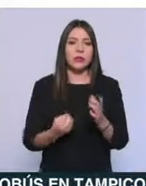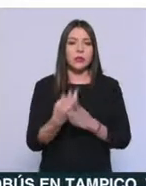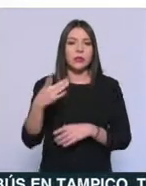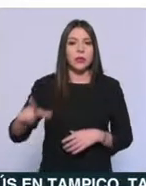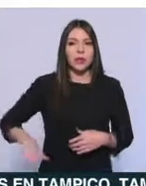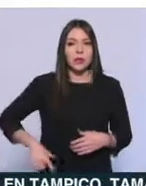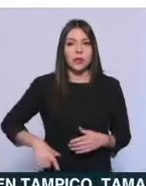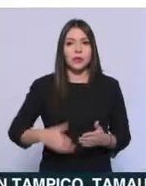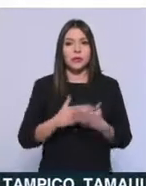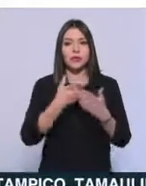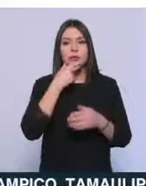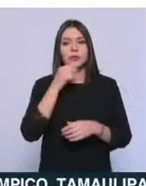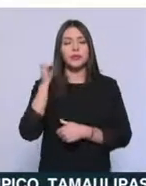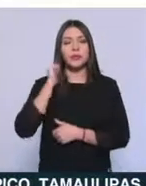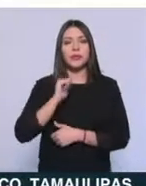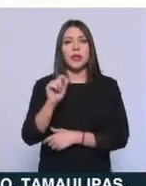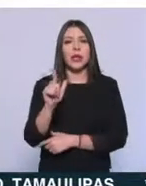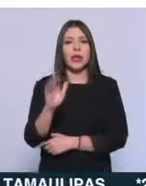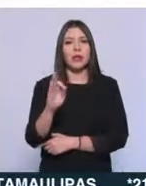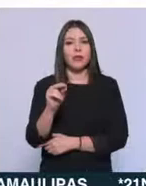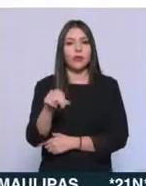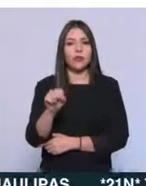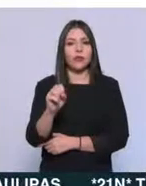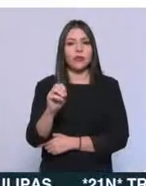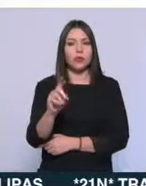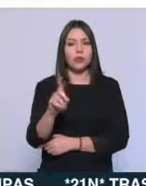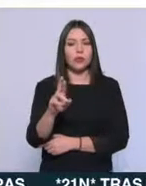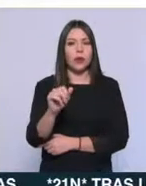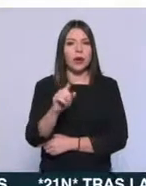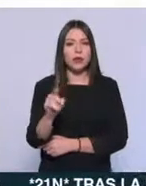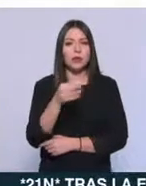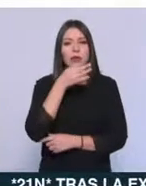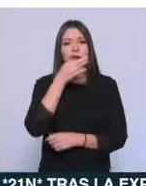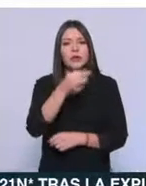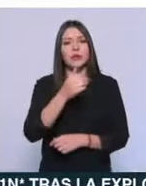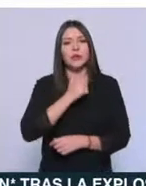titular de Seguridad Federal, Alfonso Durazo, expresó sus condolencias y